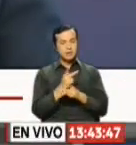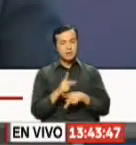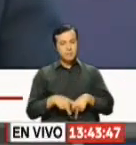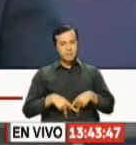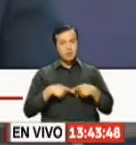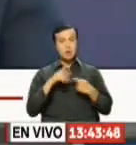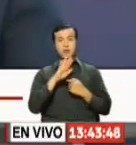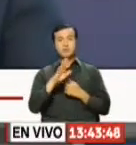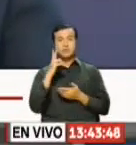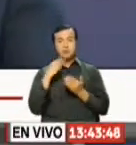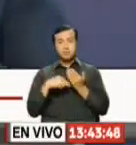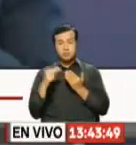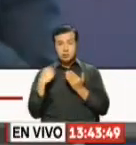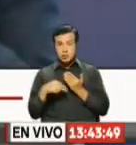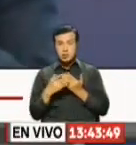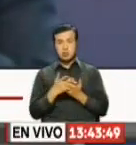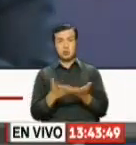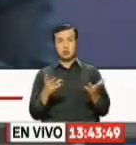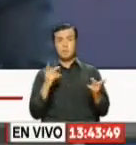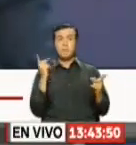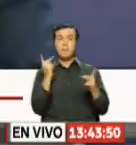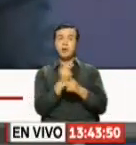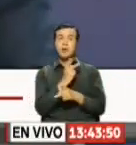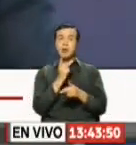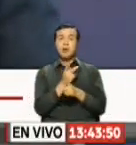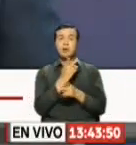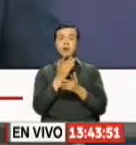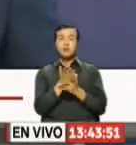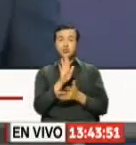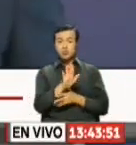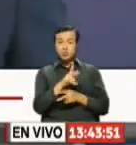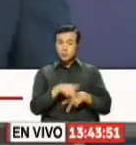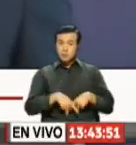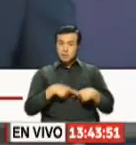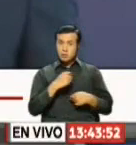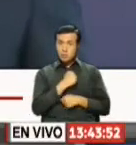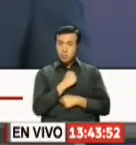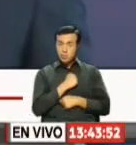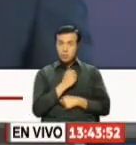de sus hijos, no pongan en peligro su vida propia.